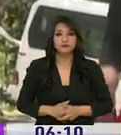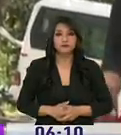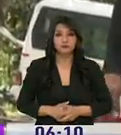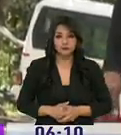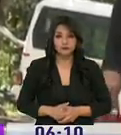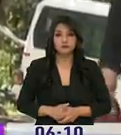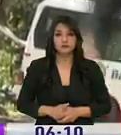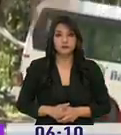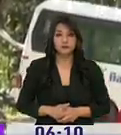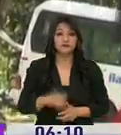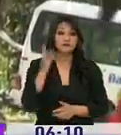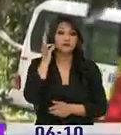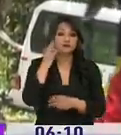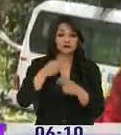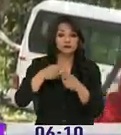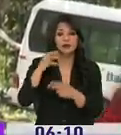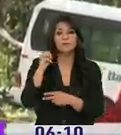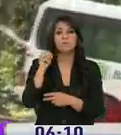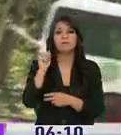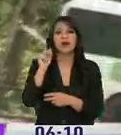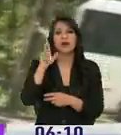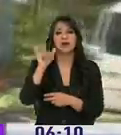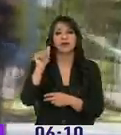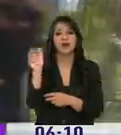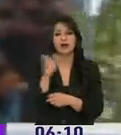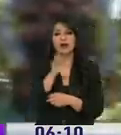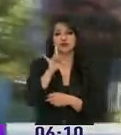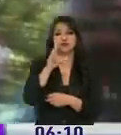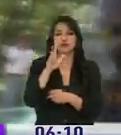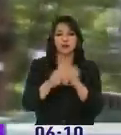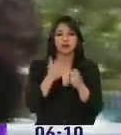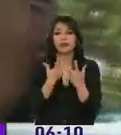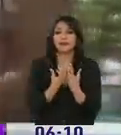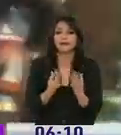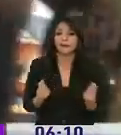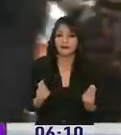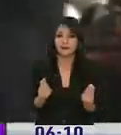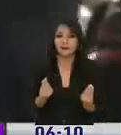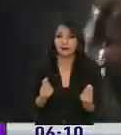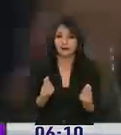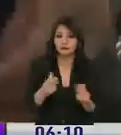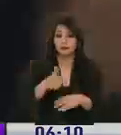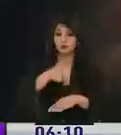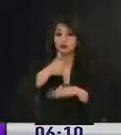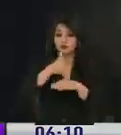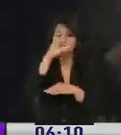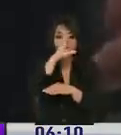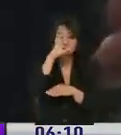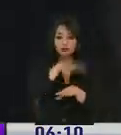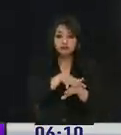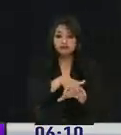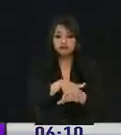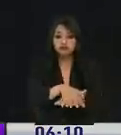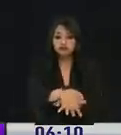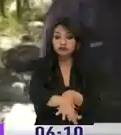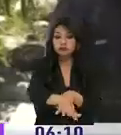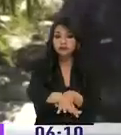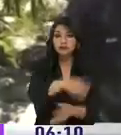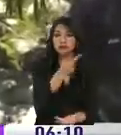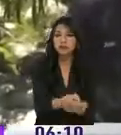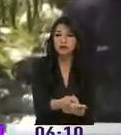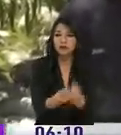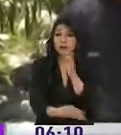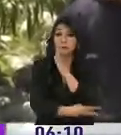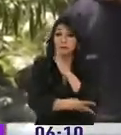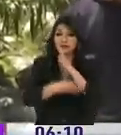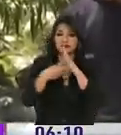La búsqueda de María Bonilla, de 83 años de edad, y quien presuntamente habría caído al río Pastaza el pasado 22 de agosto, termina